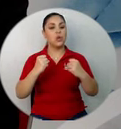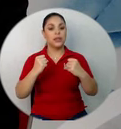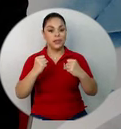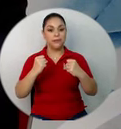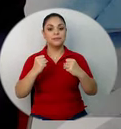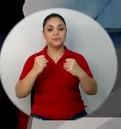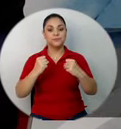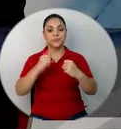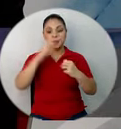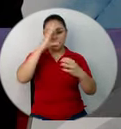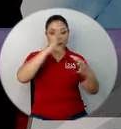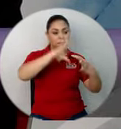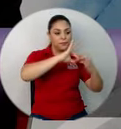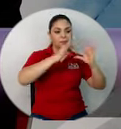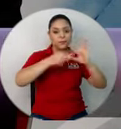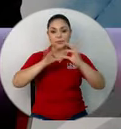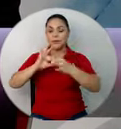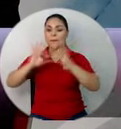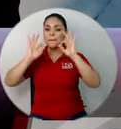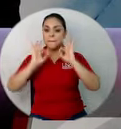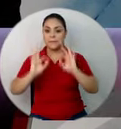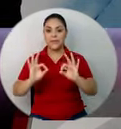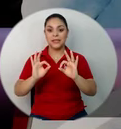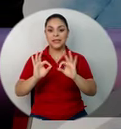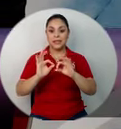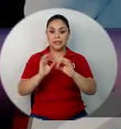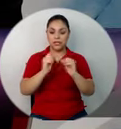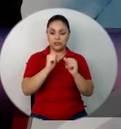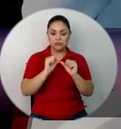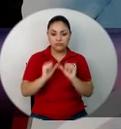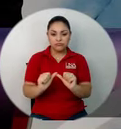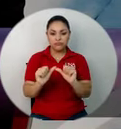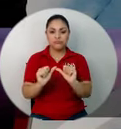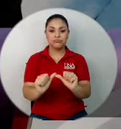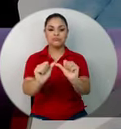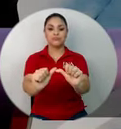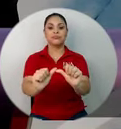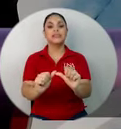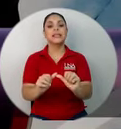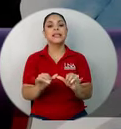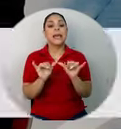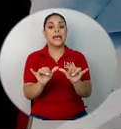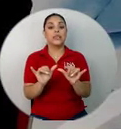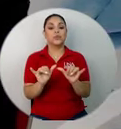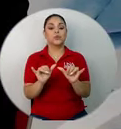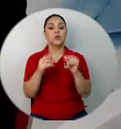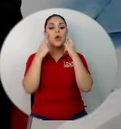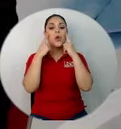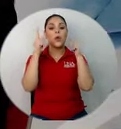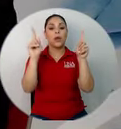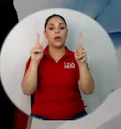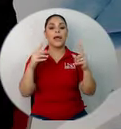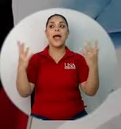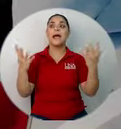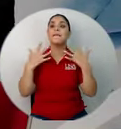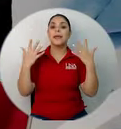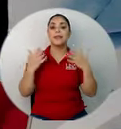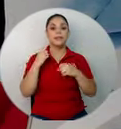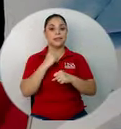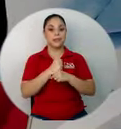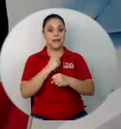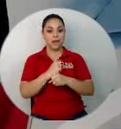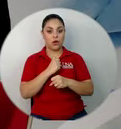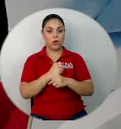cultura organizacional coherente y consistente va a ser o va a propiciar que ese ambiente de trabajo y